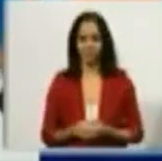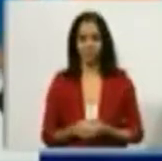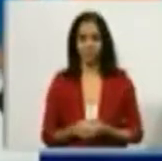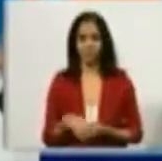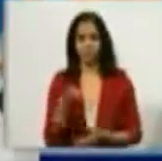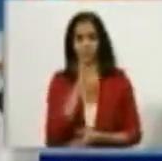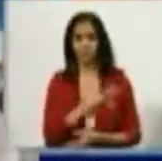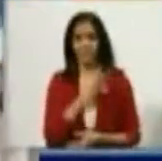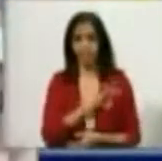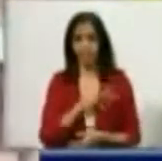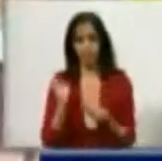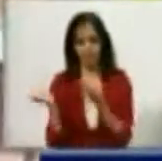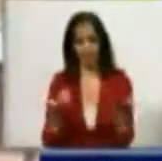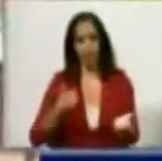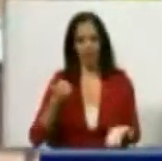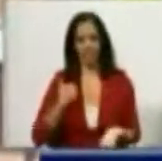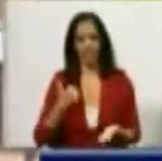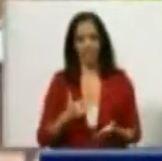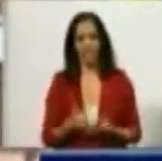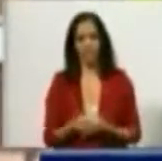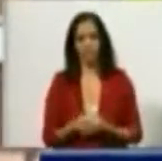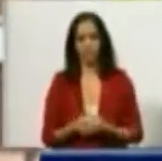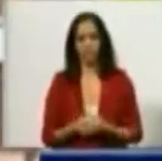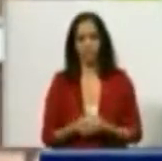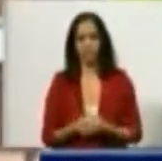Bienvenidos a Argentina